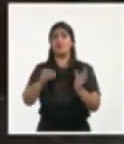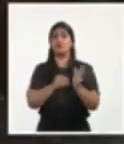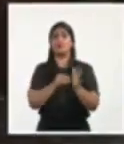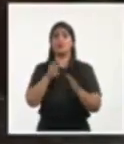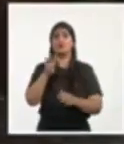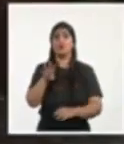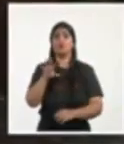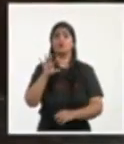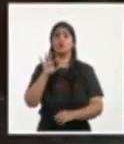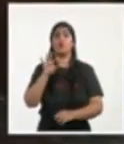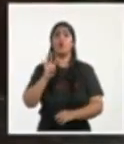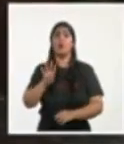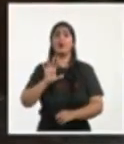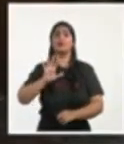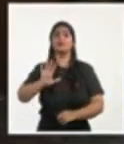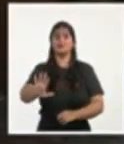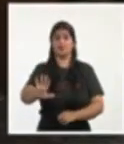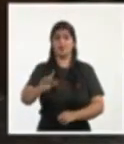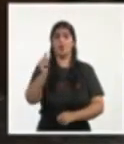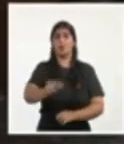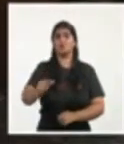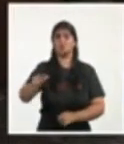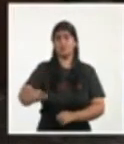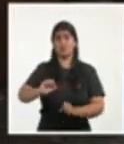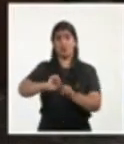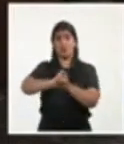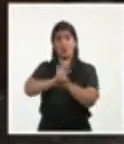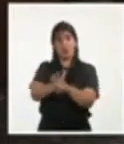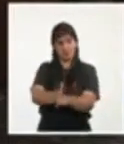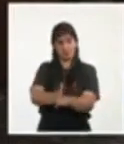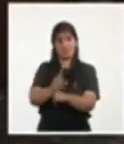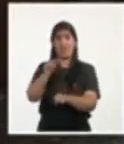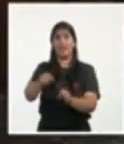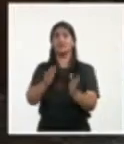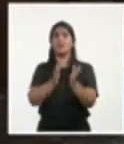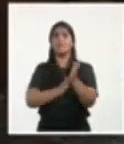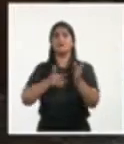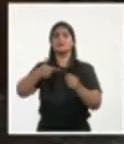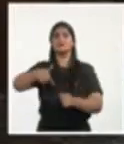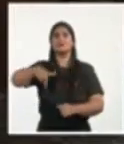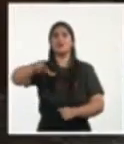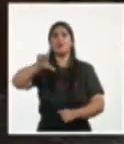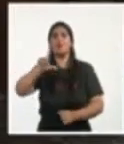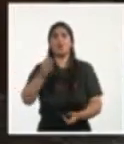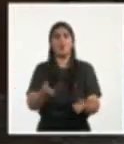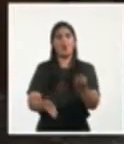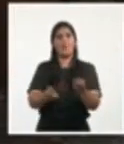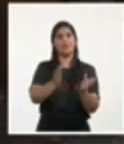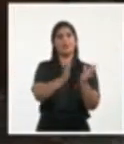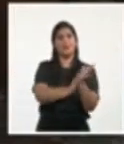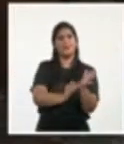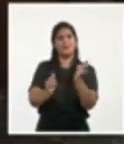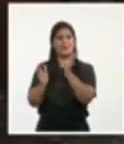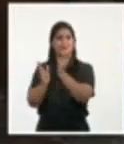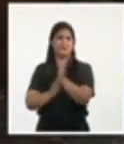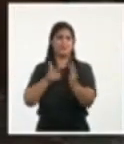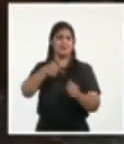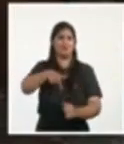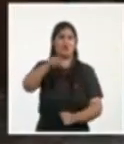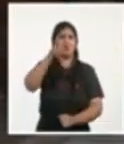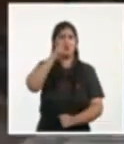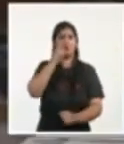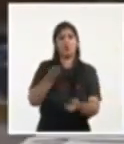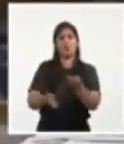4.445 casos diarios en los primeros días del mes, lo que habla de la velocidad de transmisión que está presentando en estos